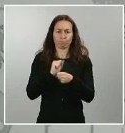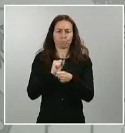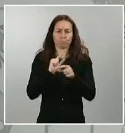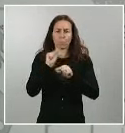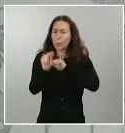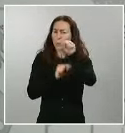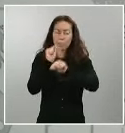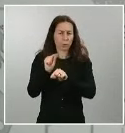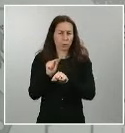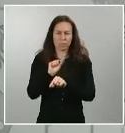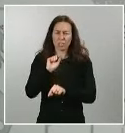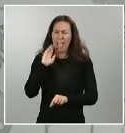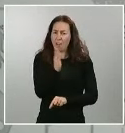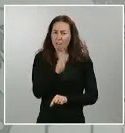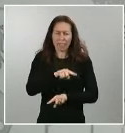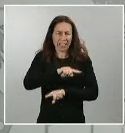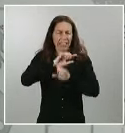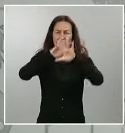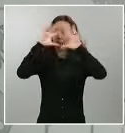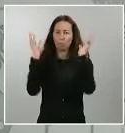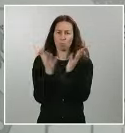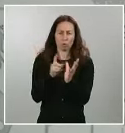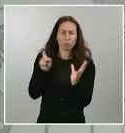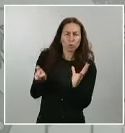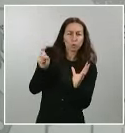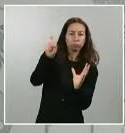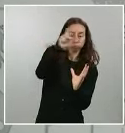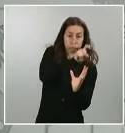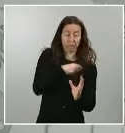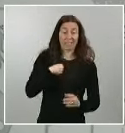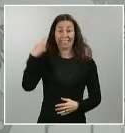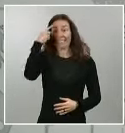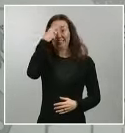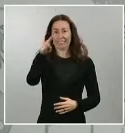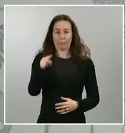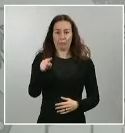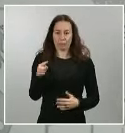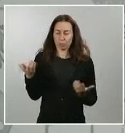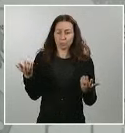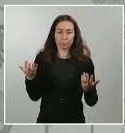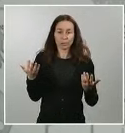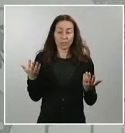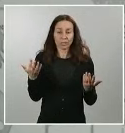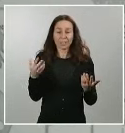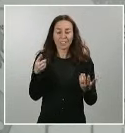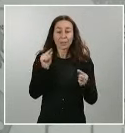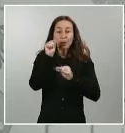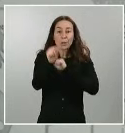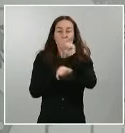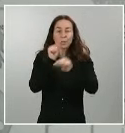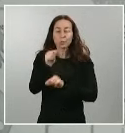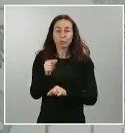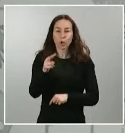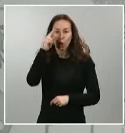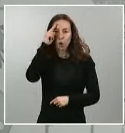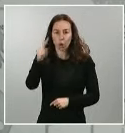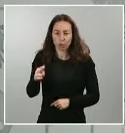lo hemos dicho en muchas ocasiones, lo sabemos nosotros en primera persona, ni respeta fronteras ni distingue entre gobiernos de uno u otro color